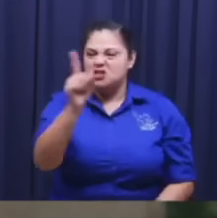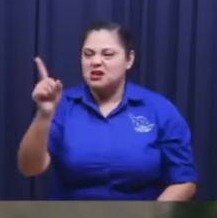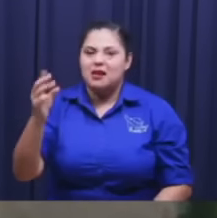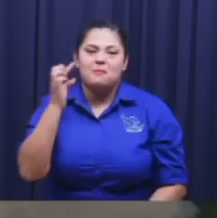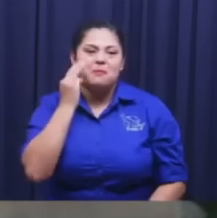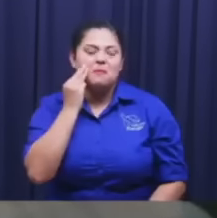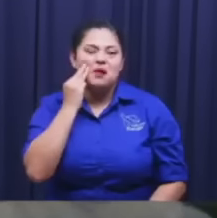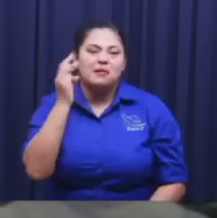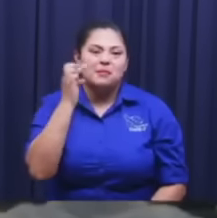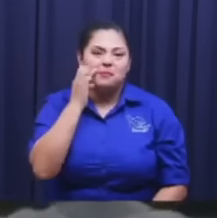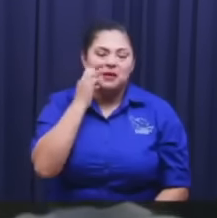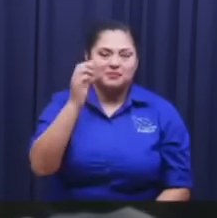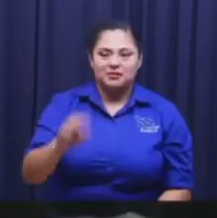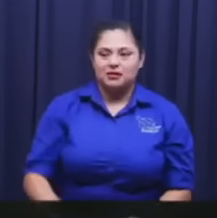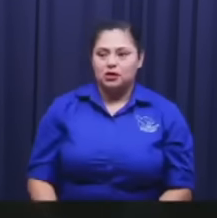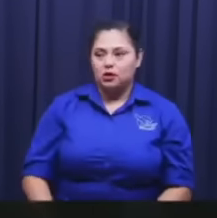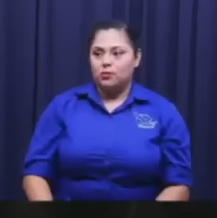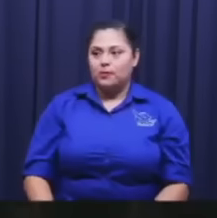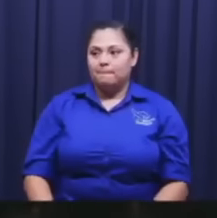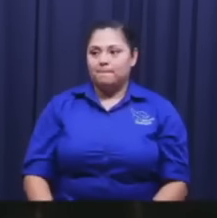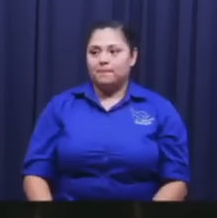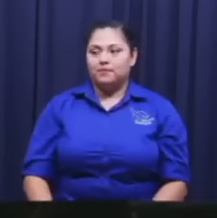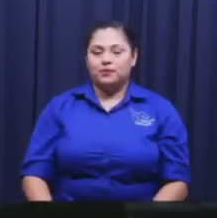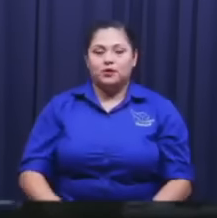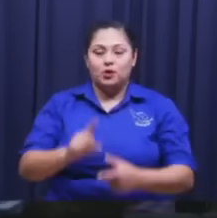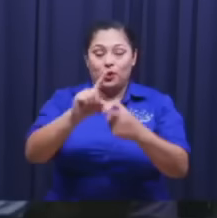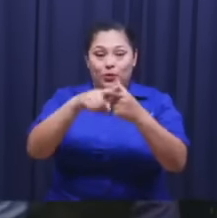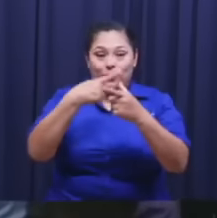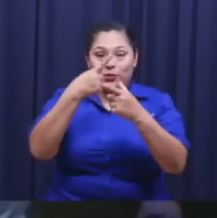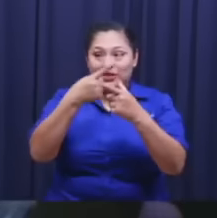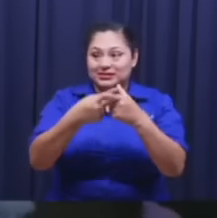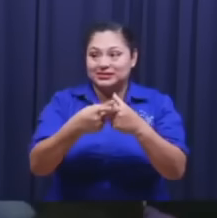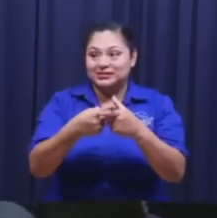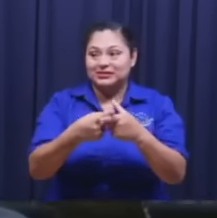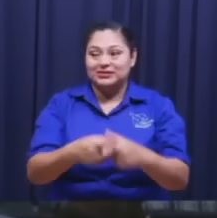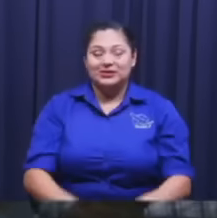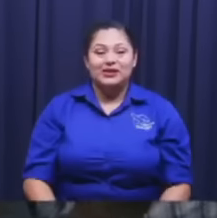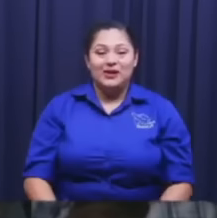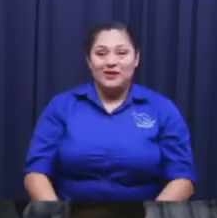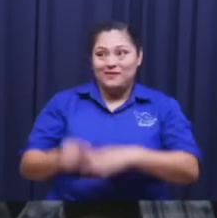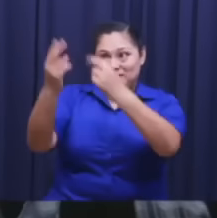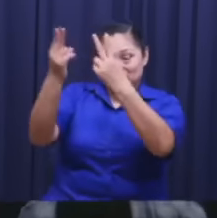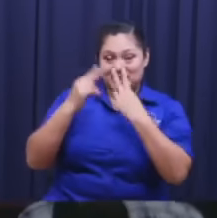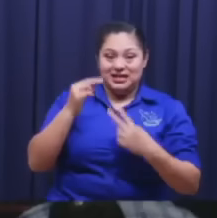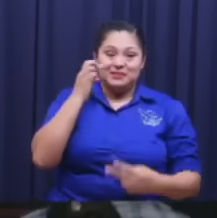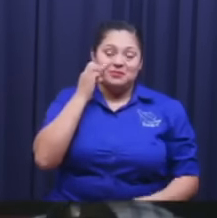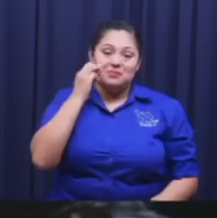Entonces estaba fumando y cuando venía entre la lengua y los dientes de abajo,